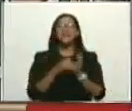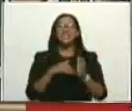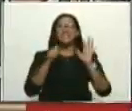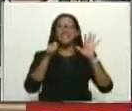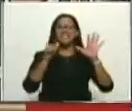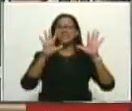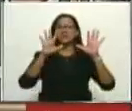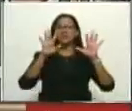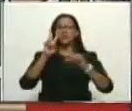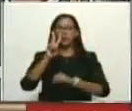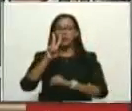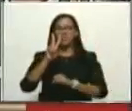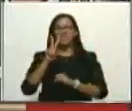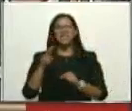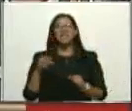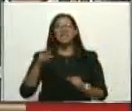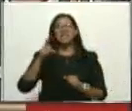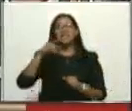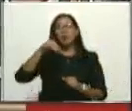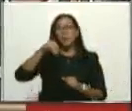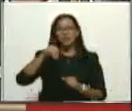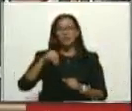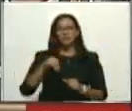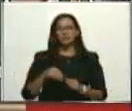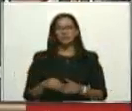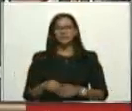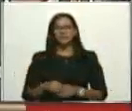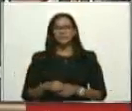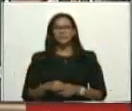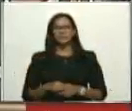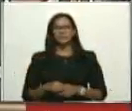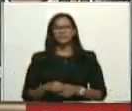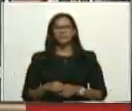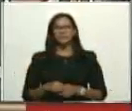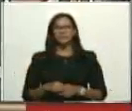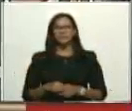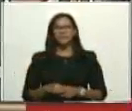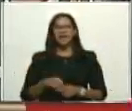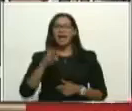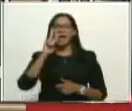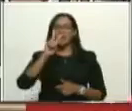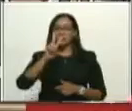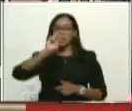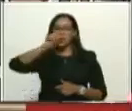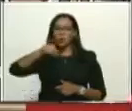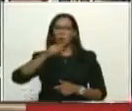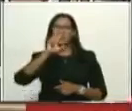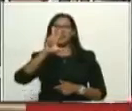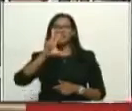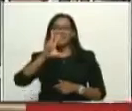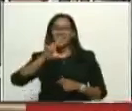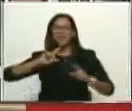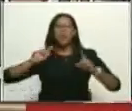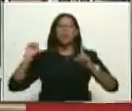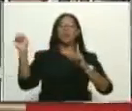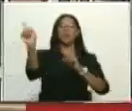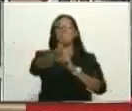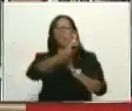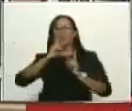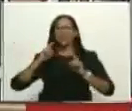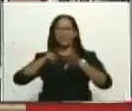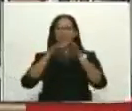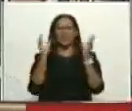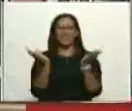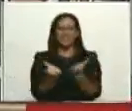93.612 kilómetros. El equivalente a 2,3 vueltas a la Tierra. Como ir al Furrial